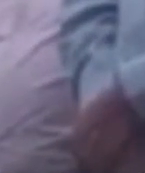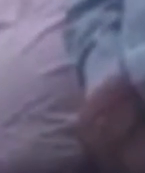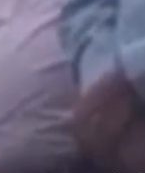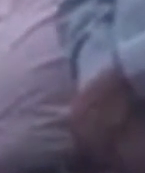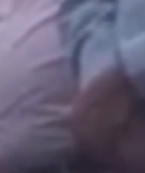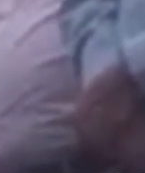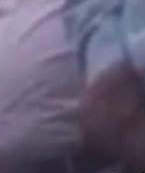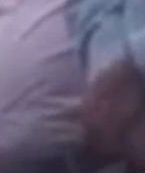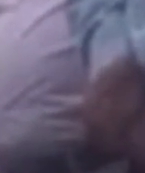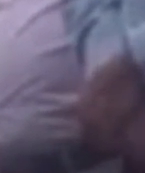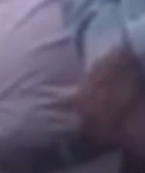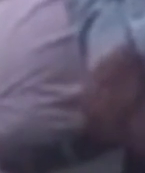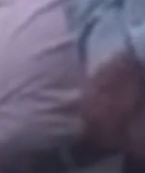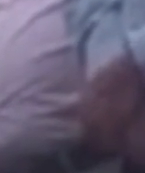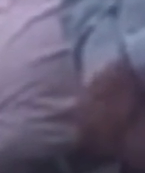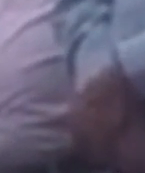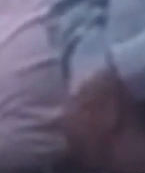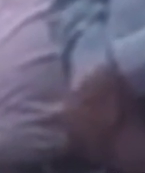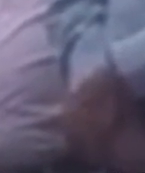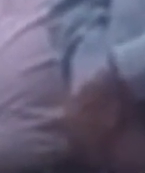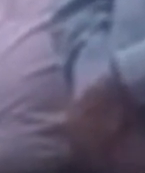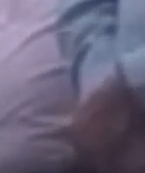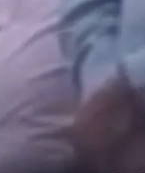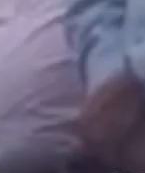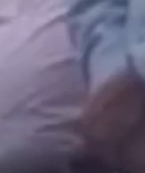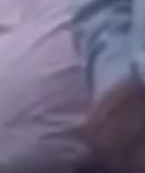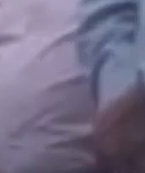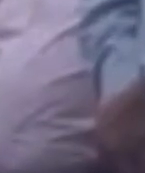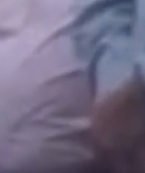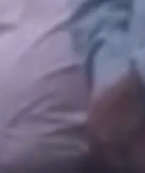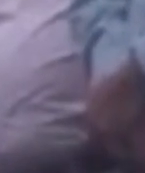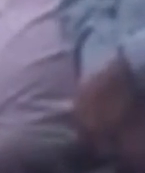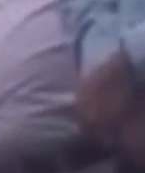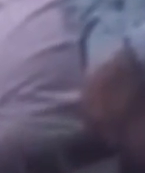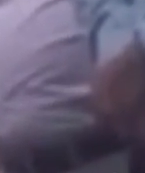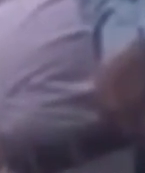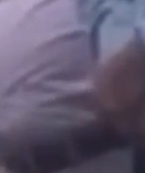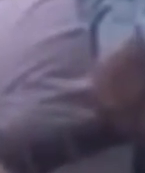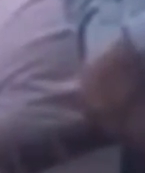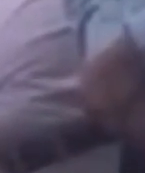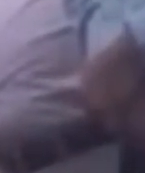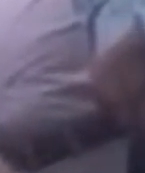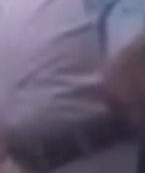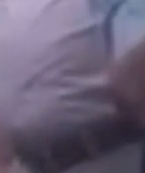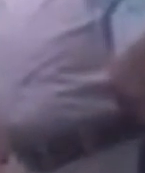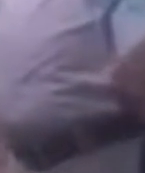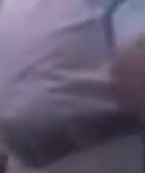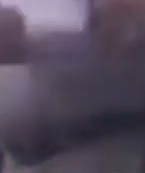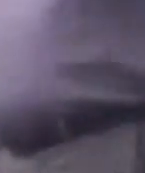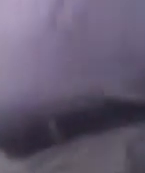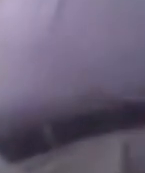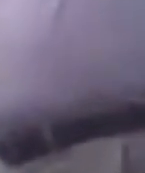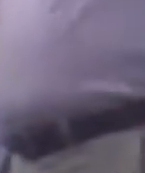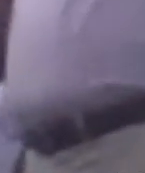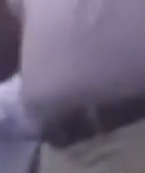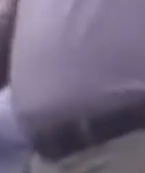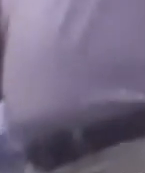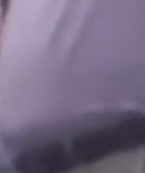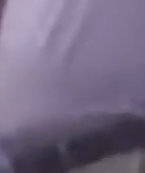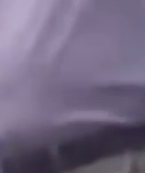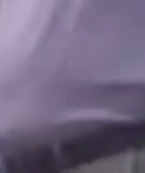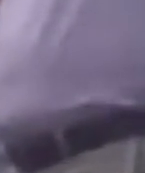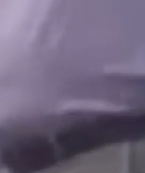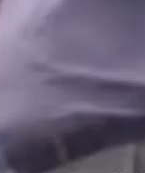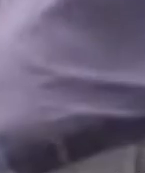Arturo, nosotros desde México, en el presupuesto, vamos a ayudarle a Aguascalientes.